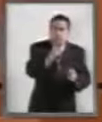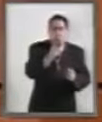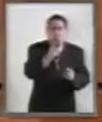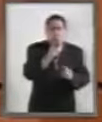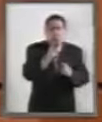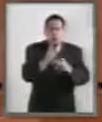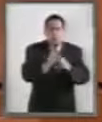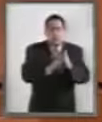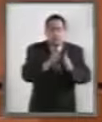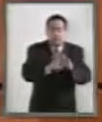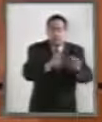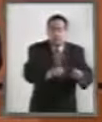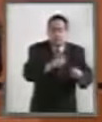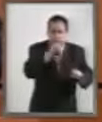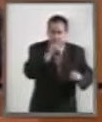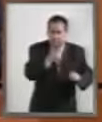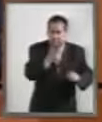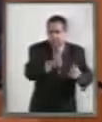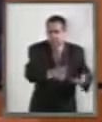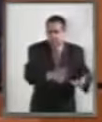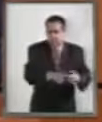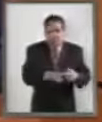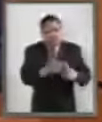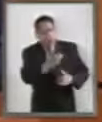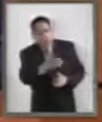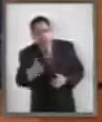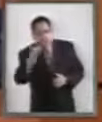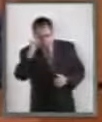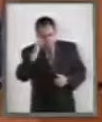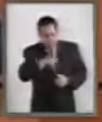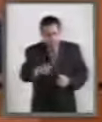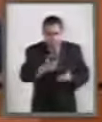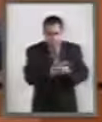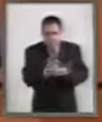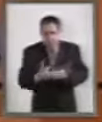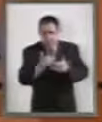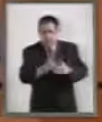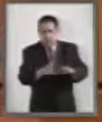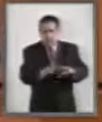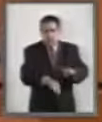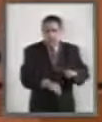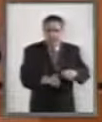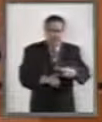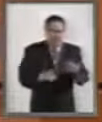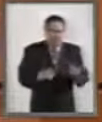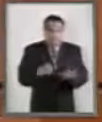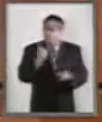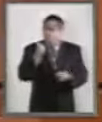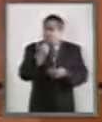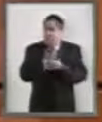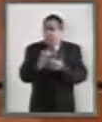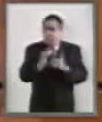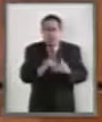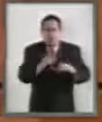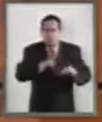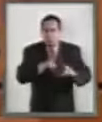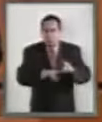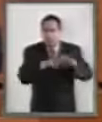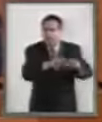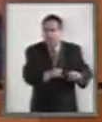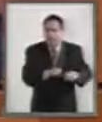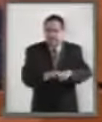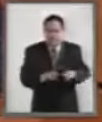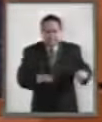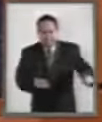mes. Campesinos y comunidades indígenas con ingresos mensuales menores a los de un salario mínimo. Y la